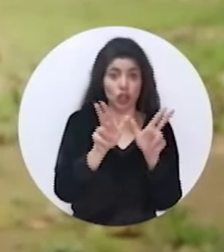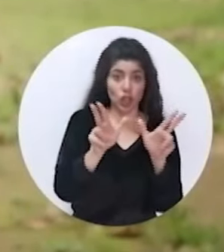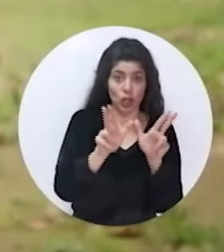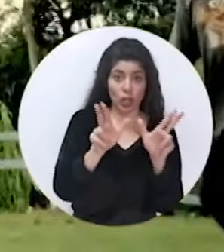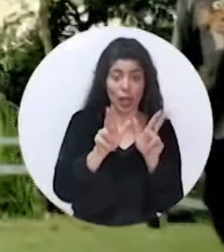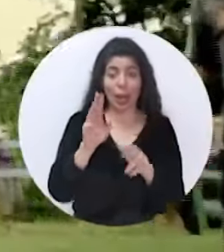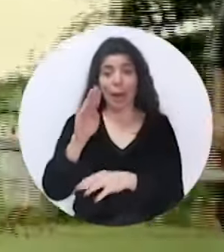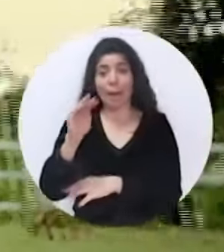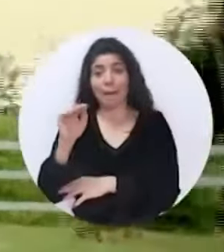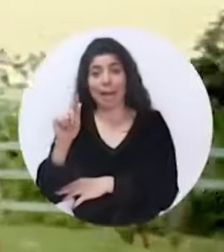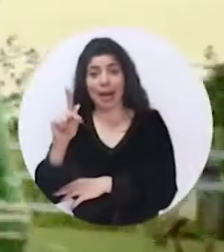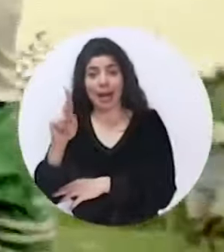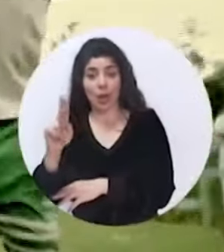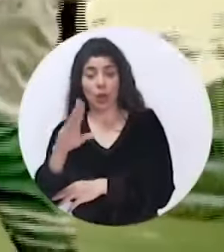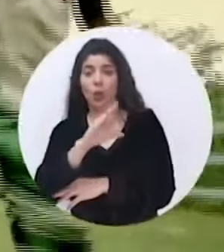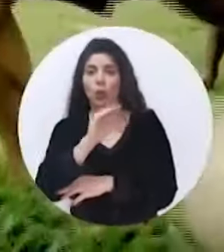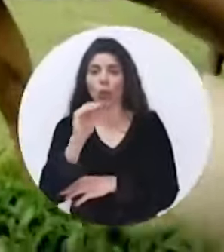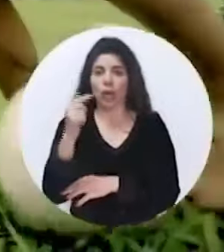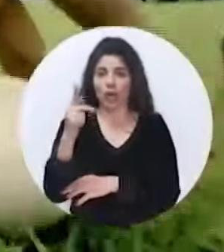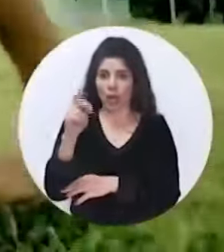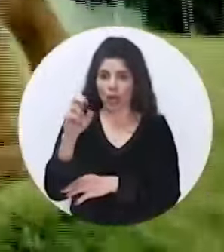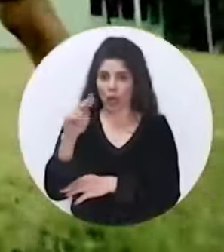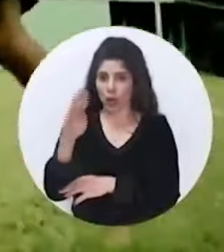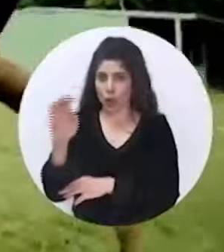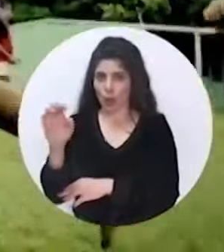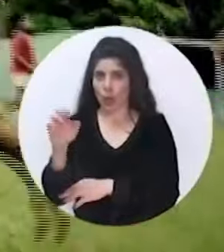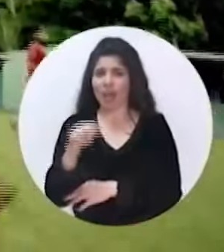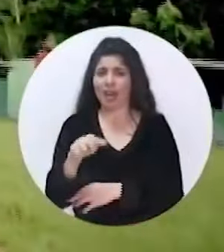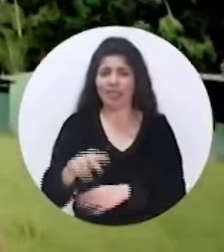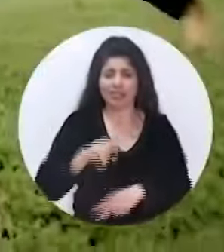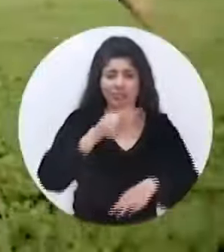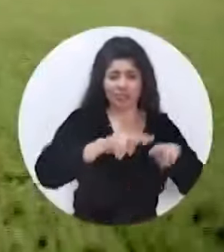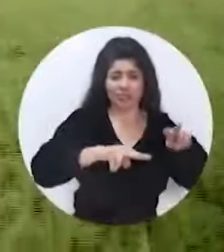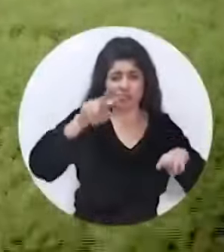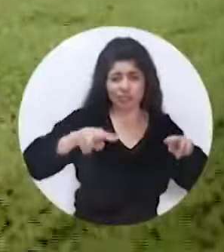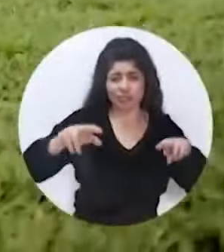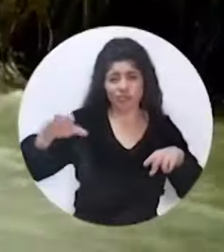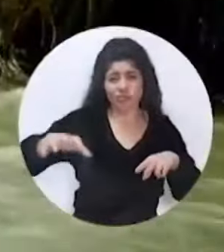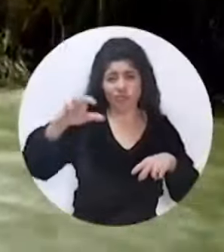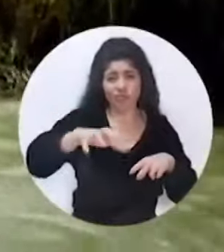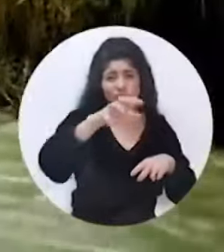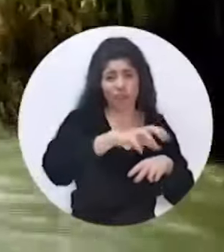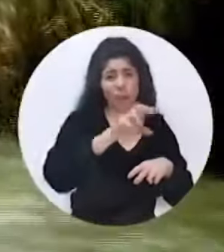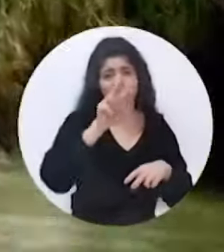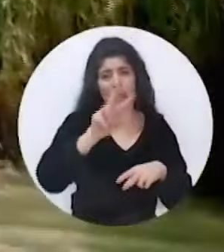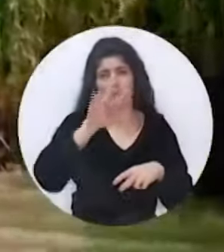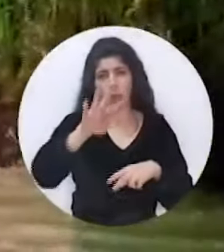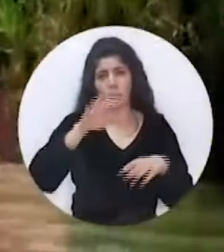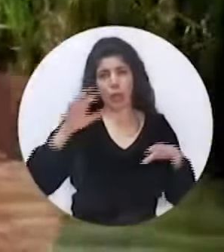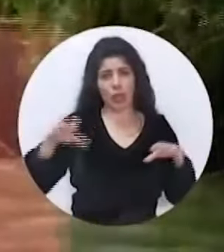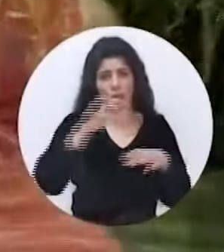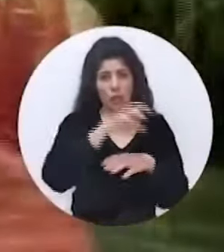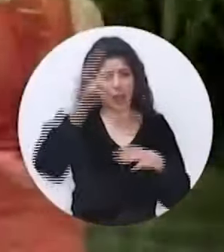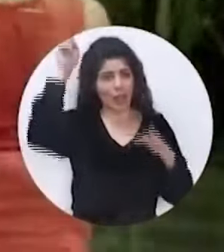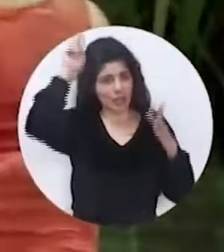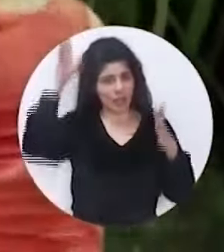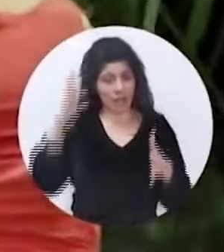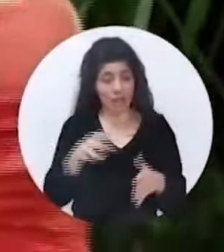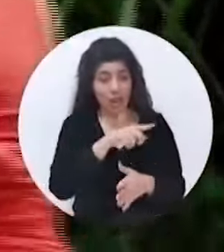pueblos mediante la acción autónoma de los pueblos indígenas para formular y perseguir un plan de vida propio. Por otro lado, pretende